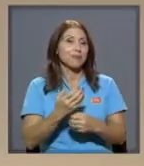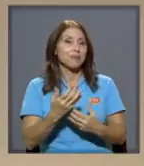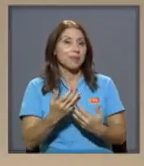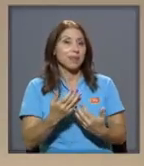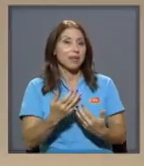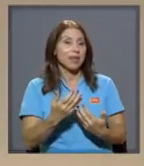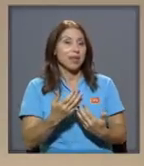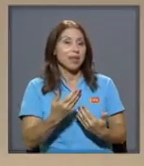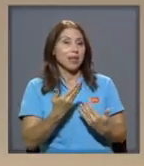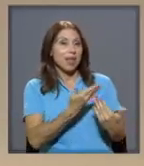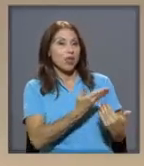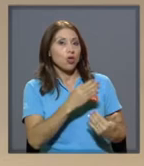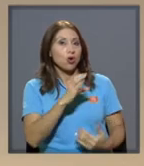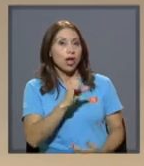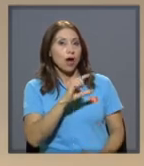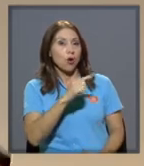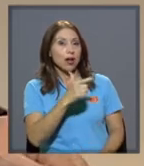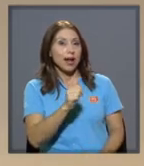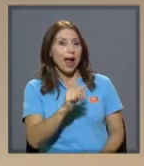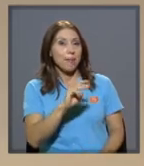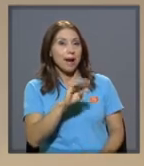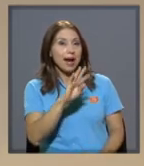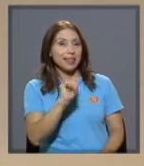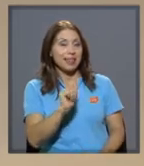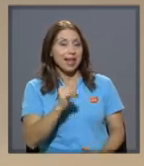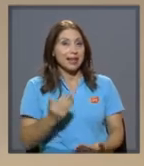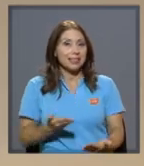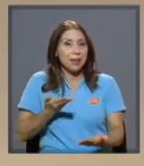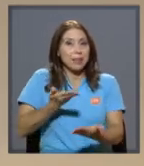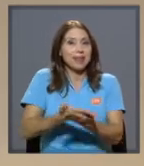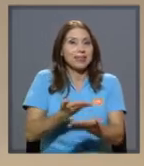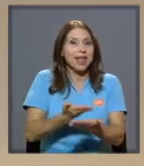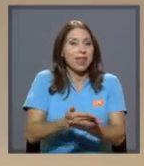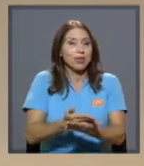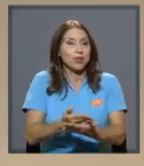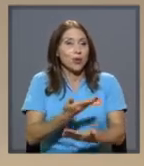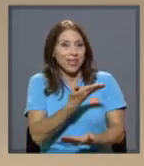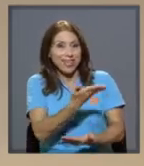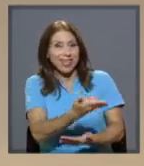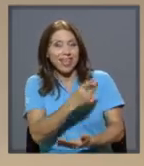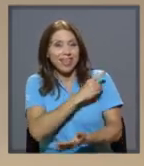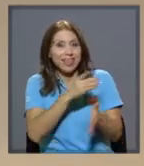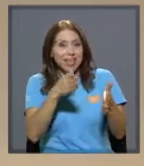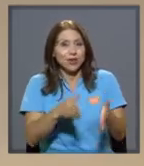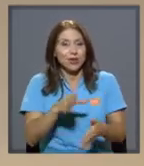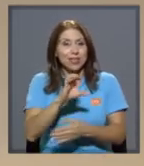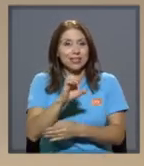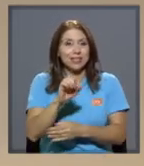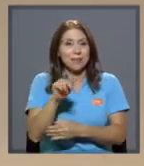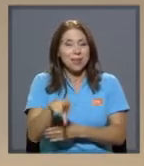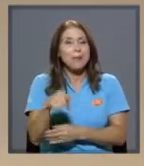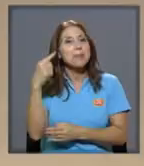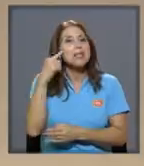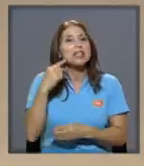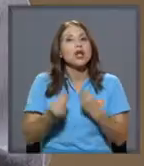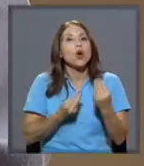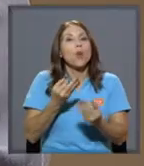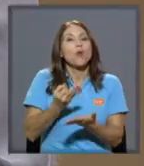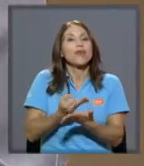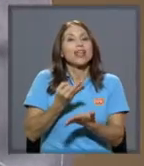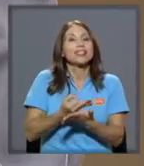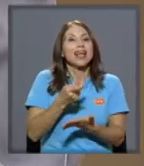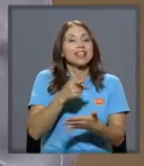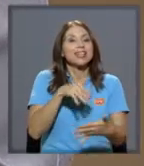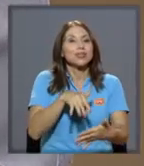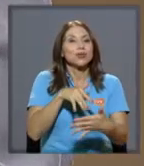Doña Olga Marta le está planteando, el director del CCP piense cómo financiar ese estudio de cohortes.